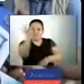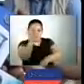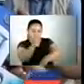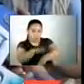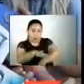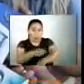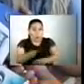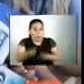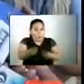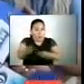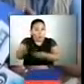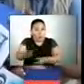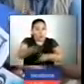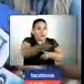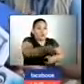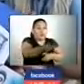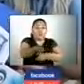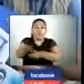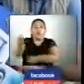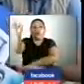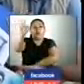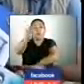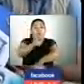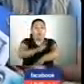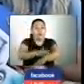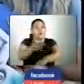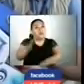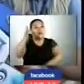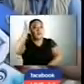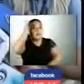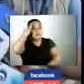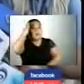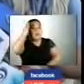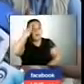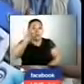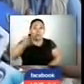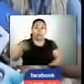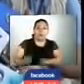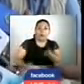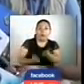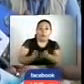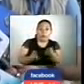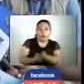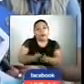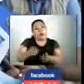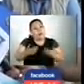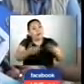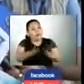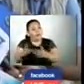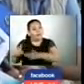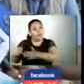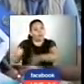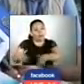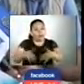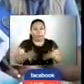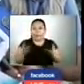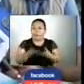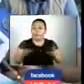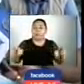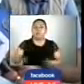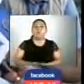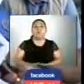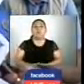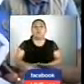y con la fumigación pues el zancudo adulto ya sabemos que una actividad tiene que ir encaminada con la otra porque si no no logramos los efectos esperados